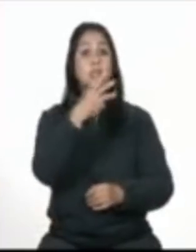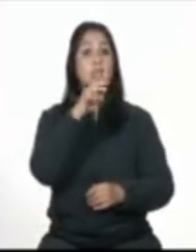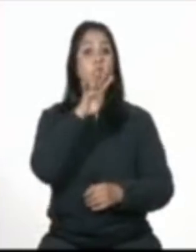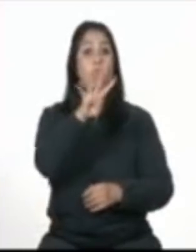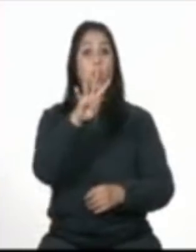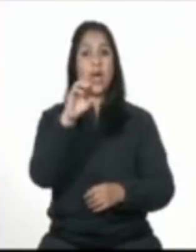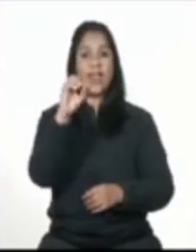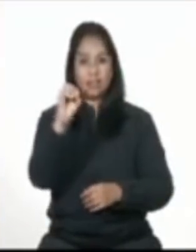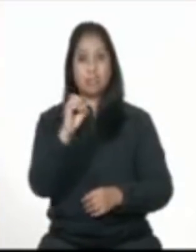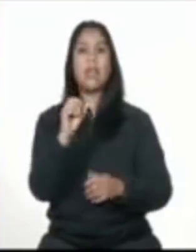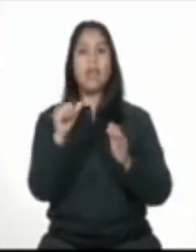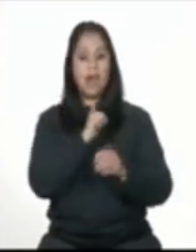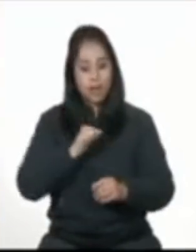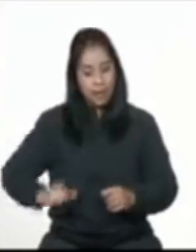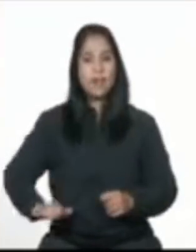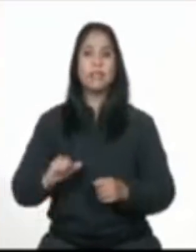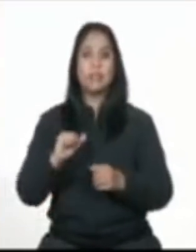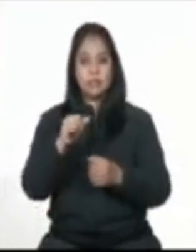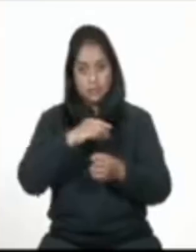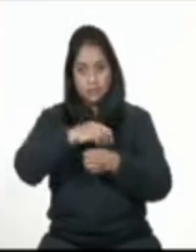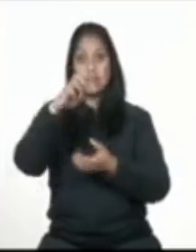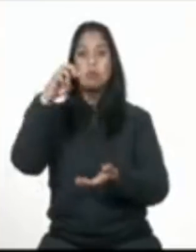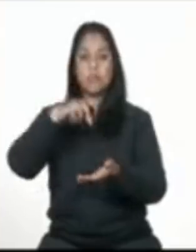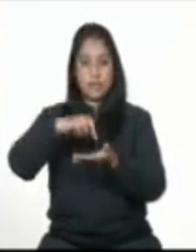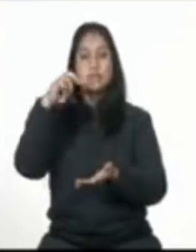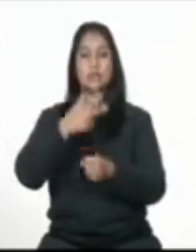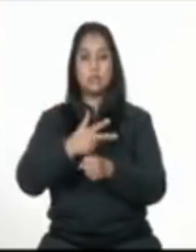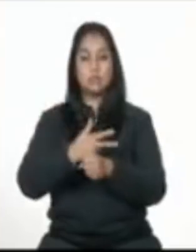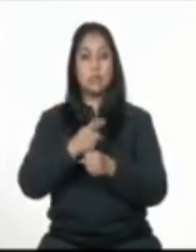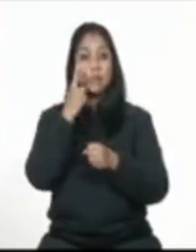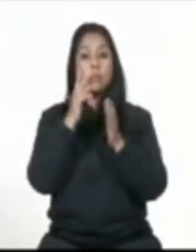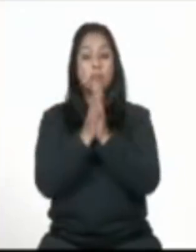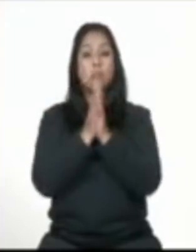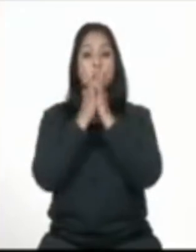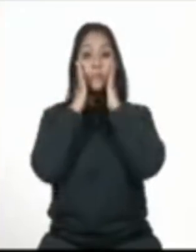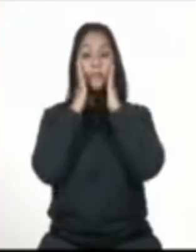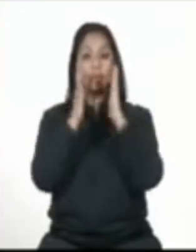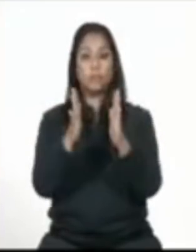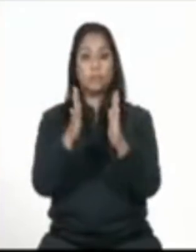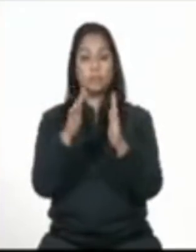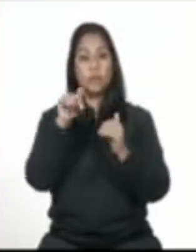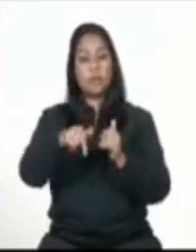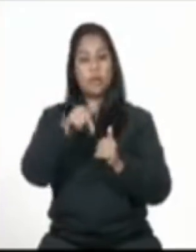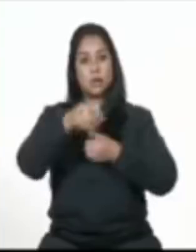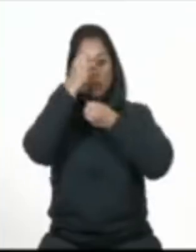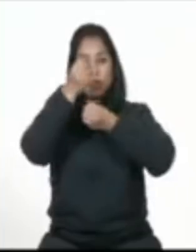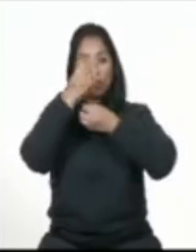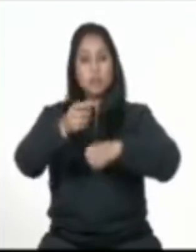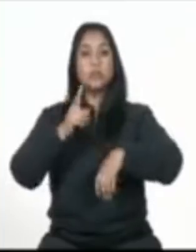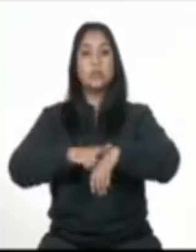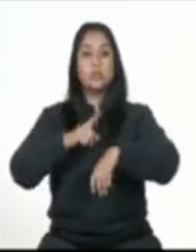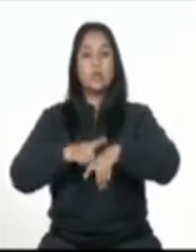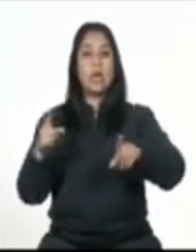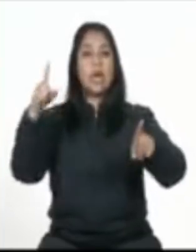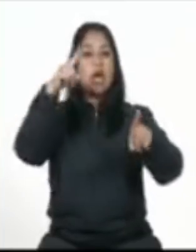340 alcaldes del país, que presten atención a esta medida extraordinaria que durará hasta el